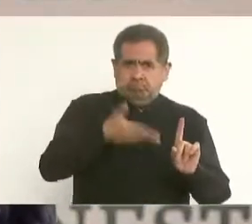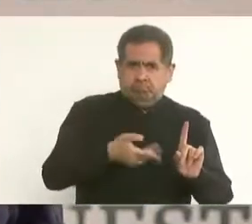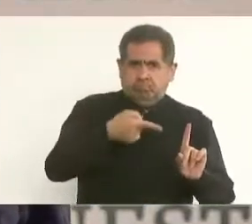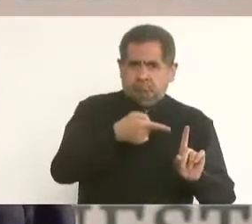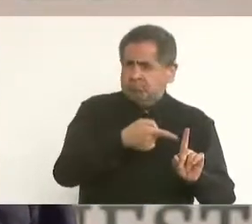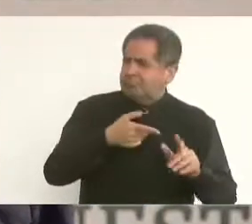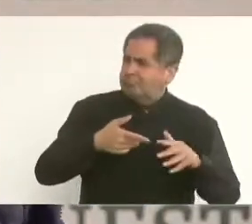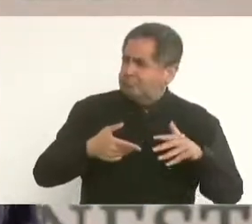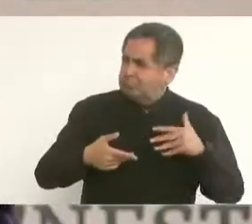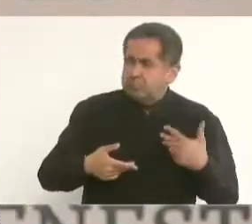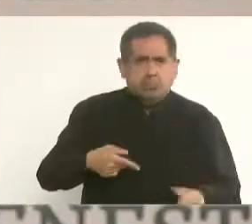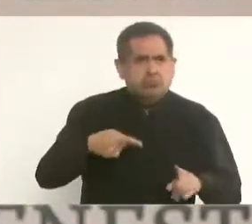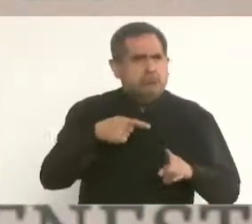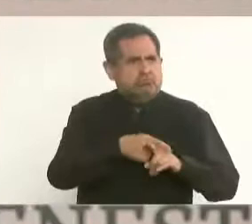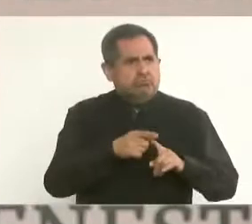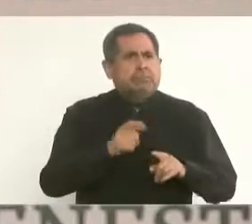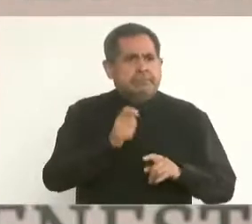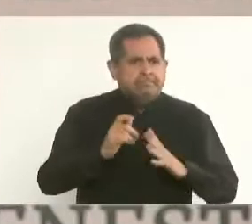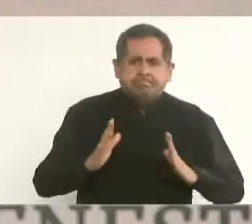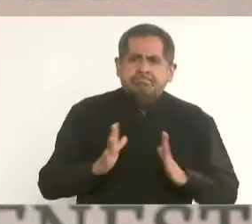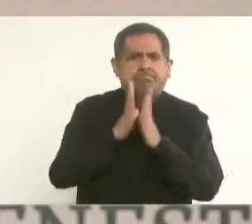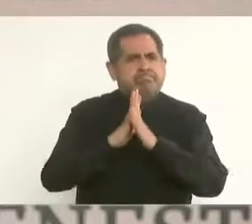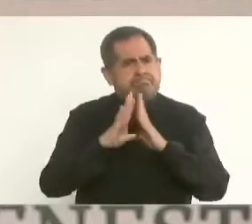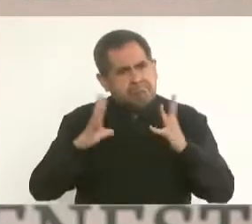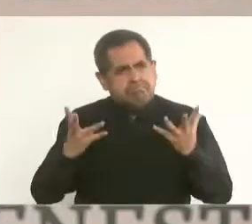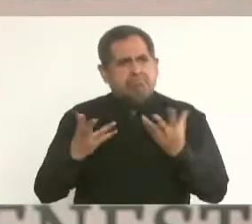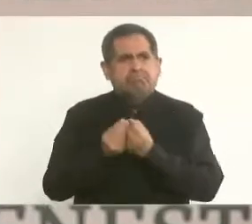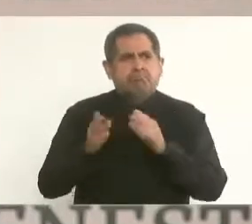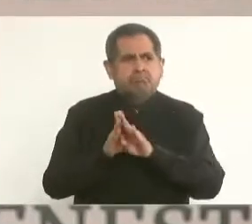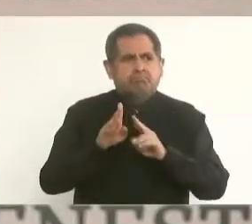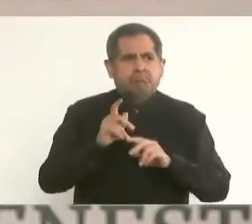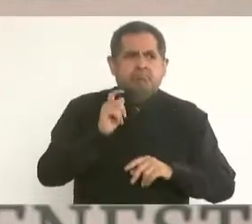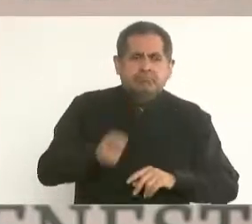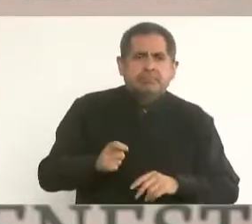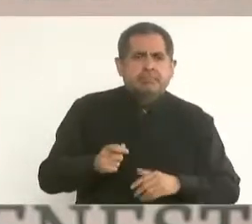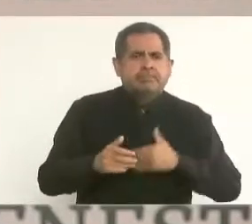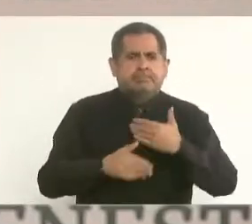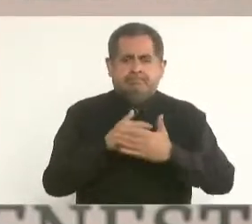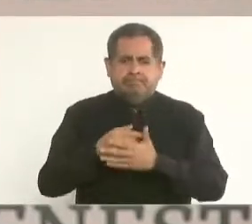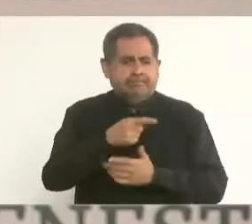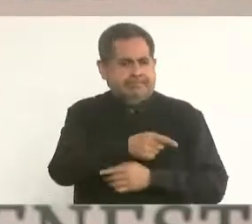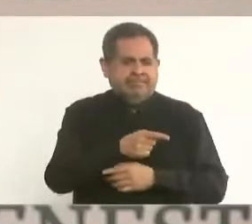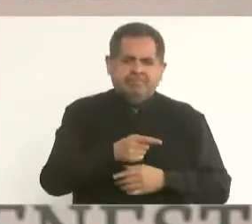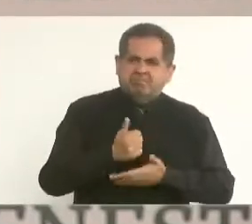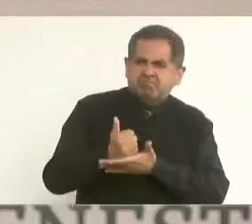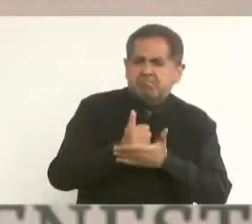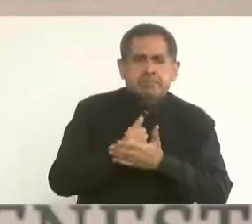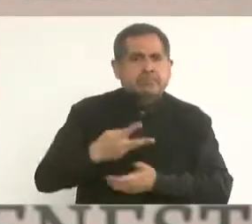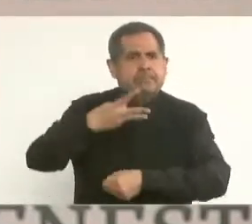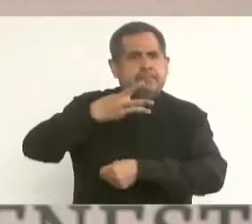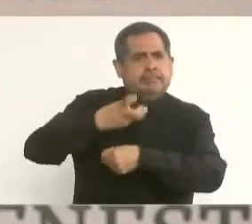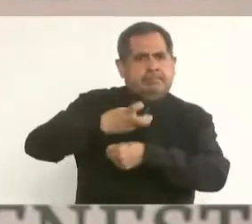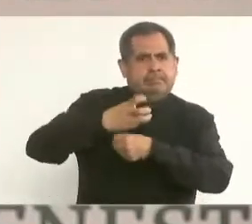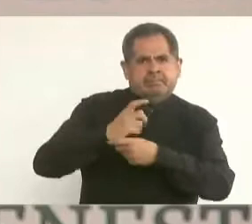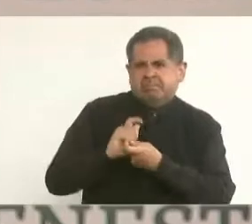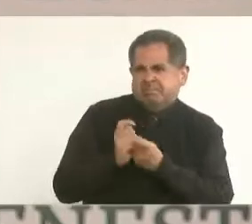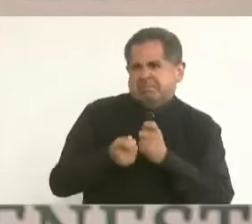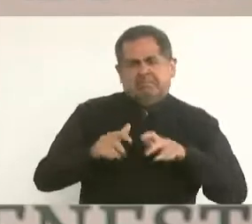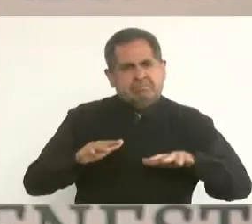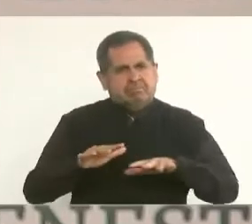participó para hacer realidad la tercera transformación de